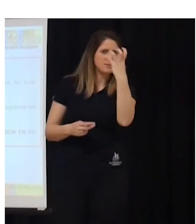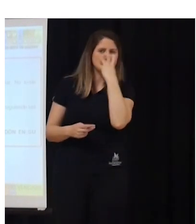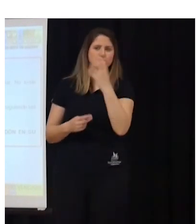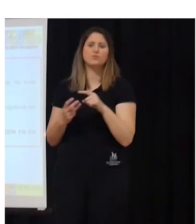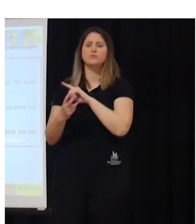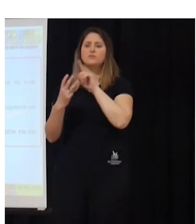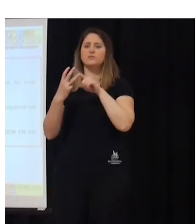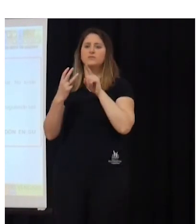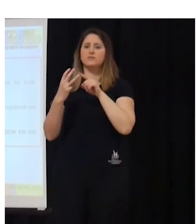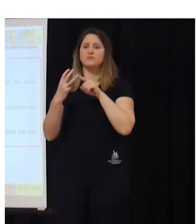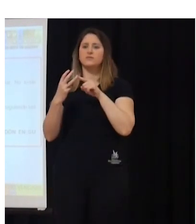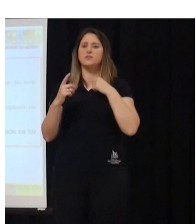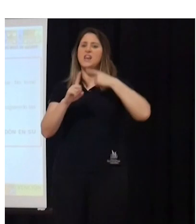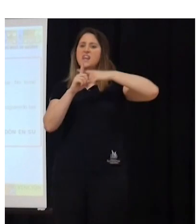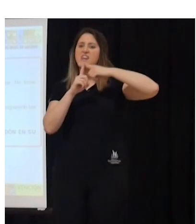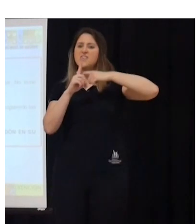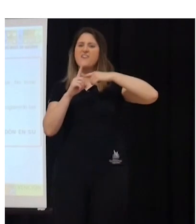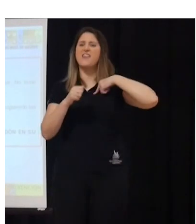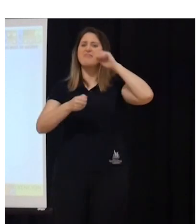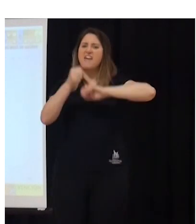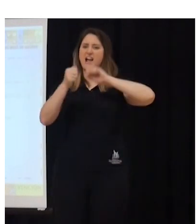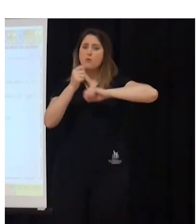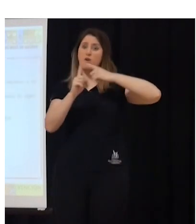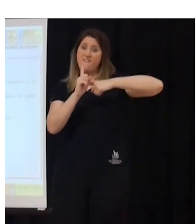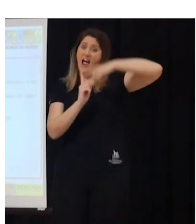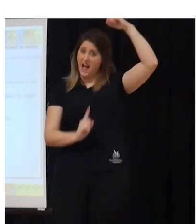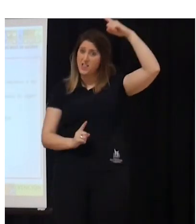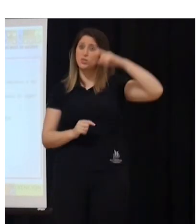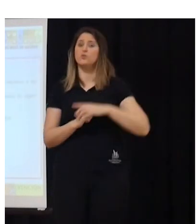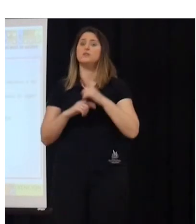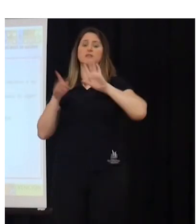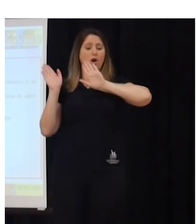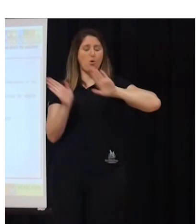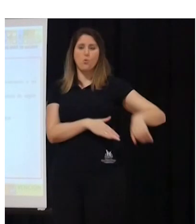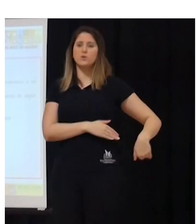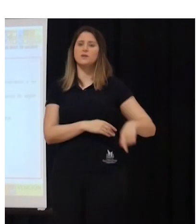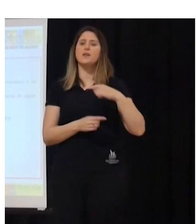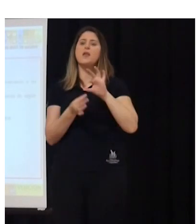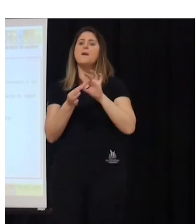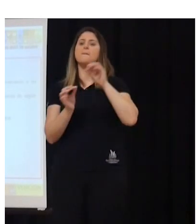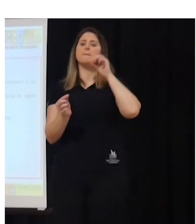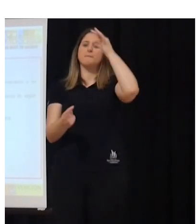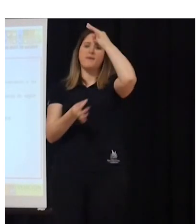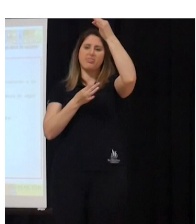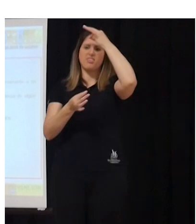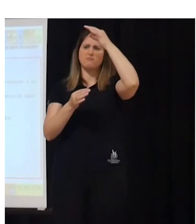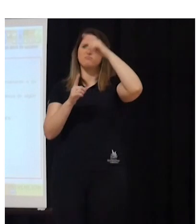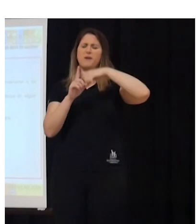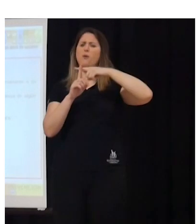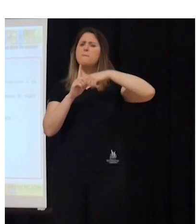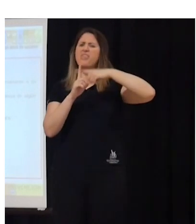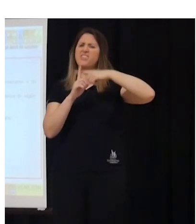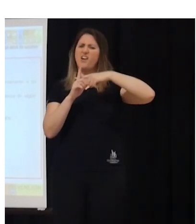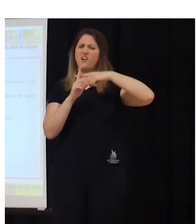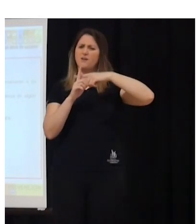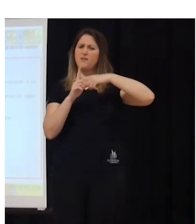contaminantes, niveles altos de radón. Y por último, las medidas de prevención que se pueden adoptar